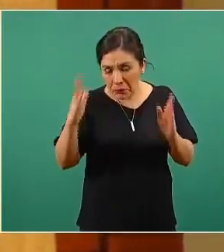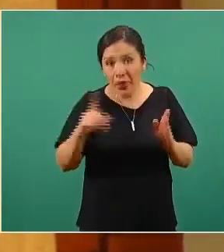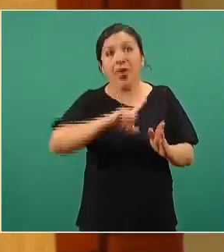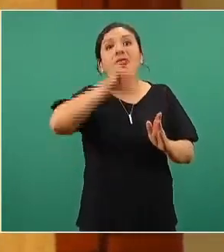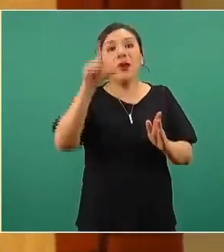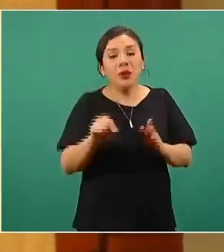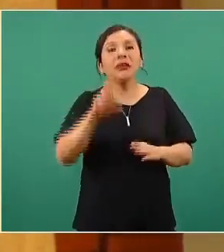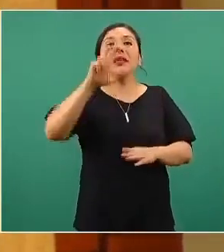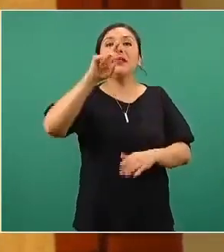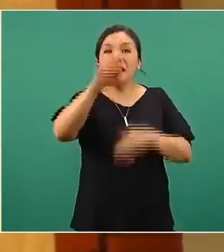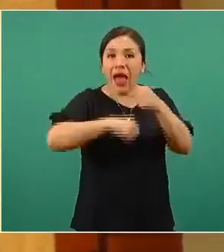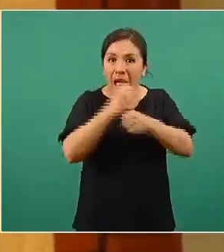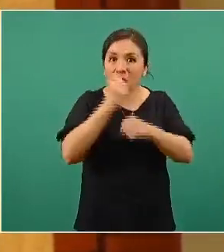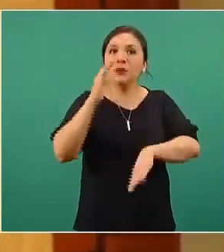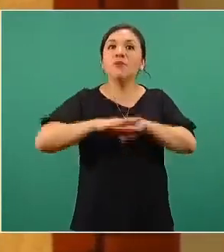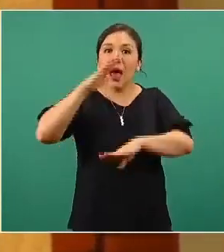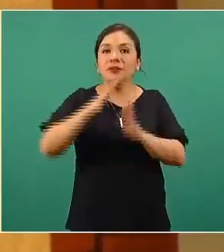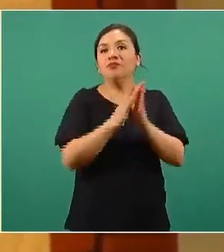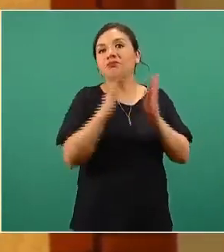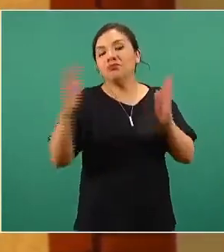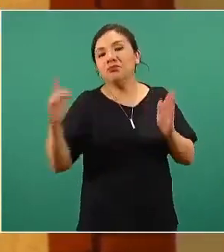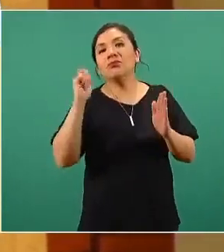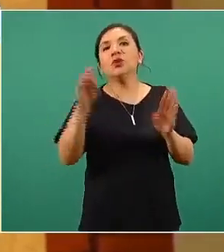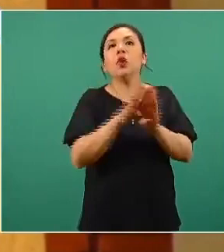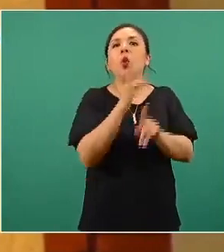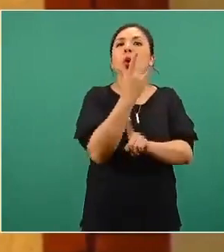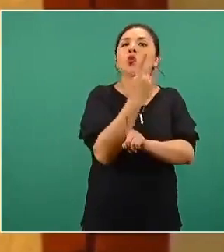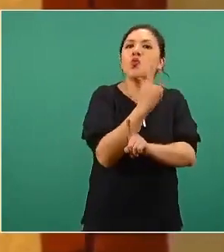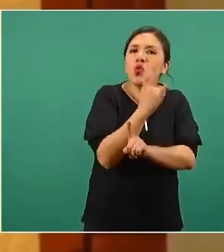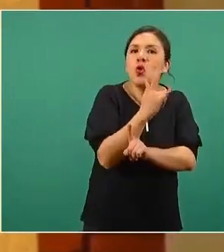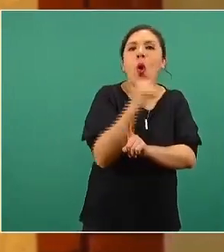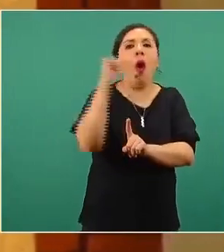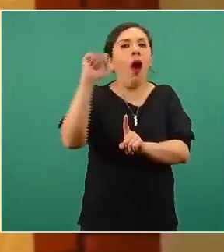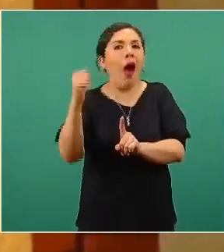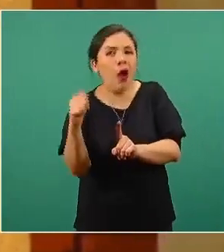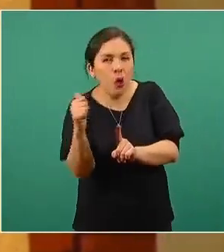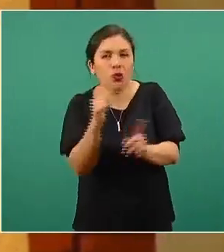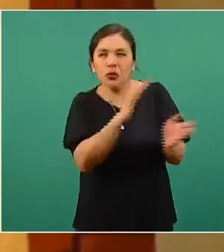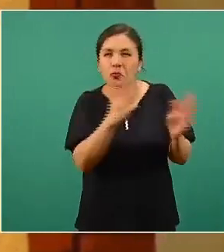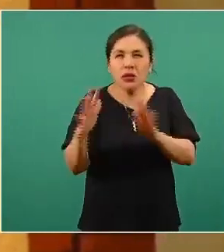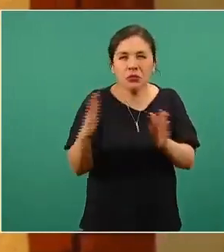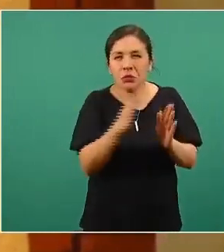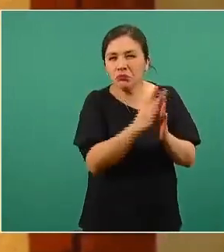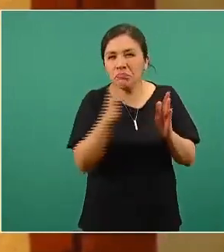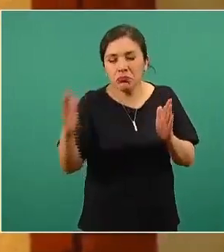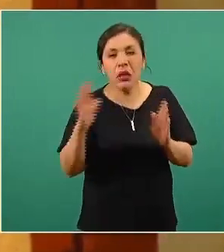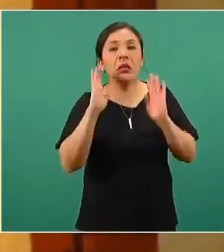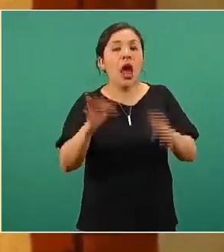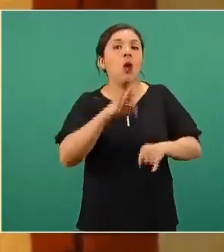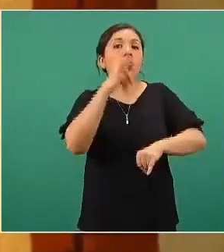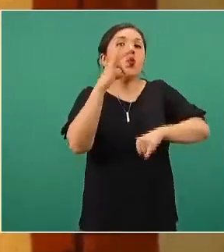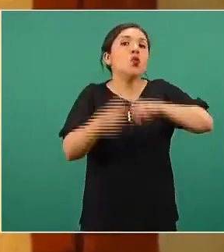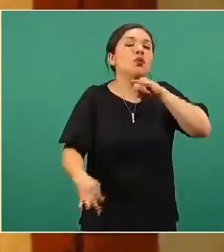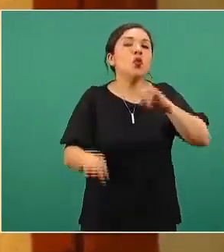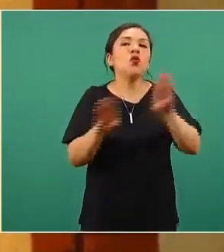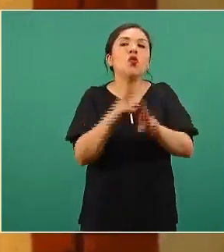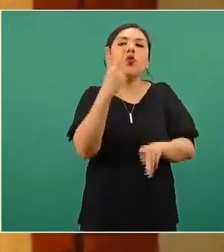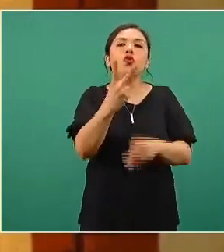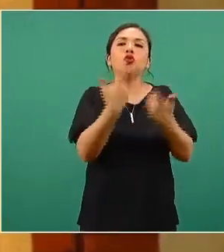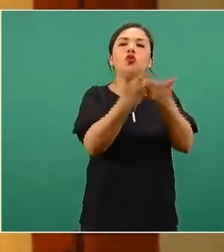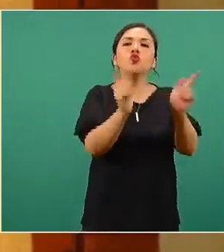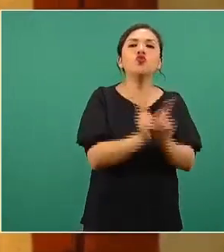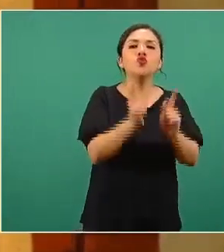30 y más durante un fragmento de julio, el mes de agosto, y finalmente los últimos 2